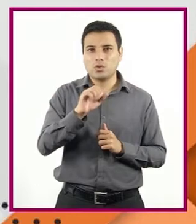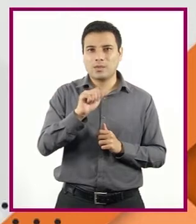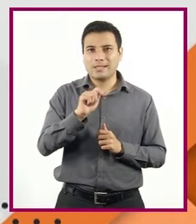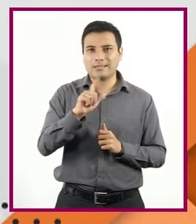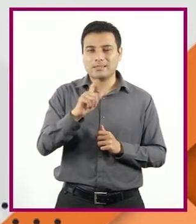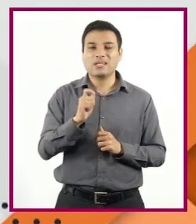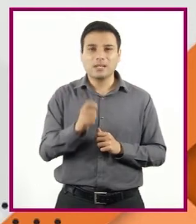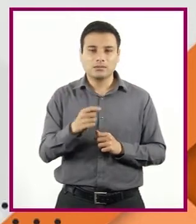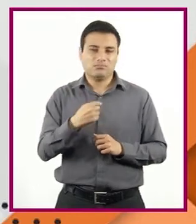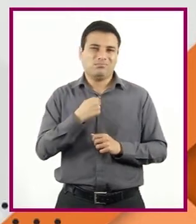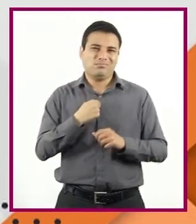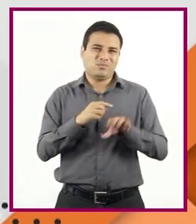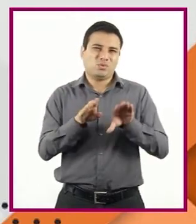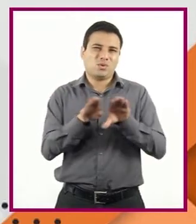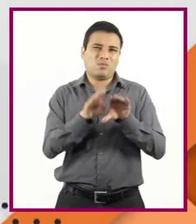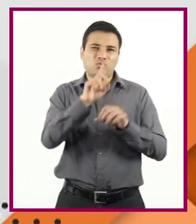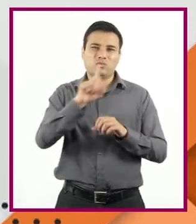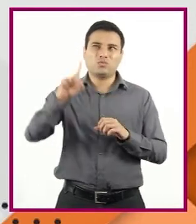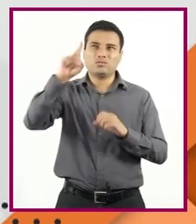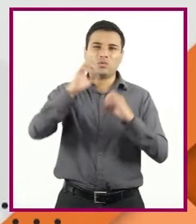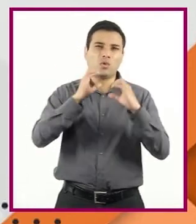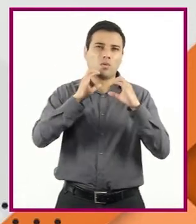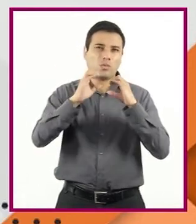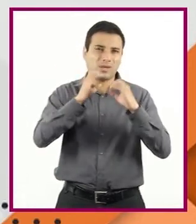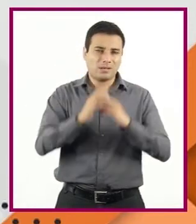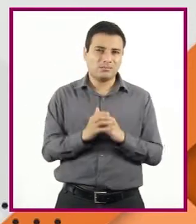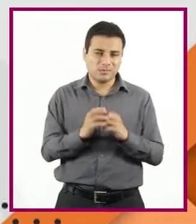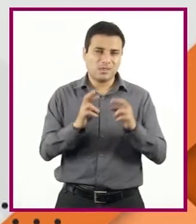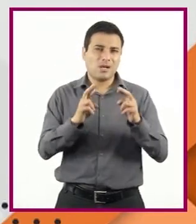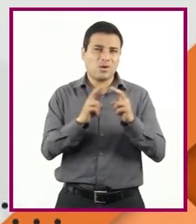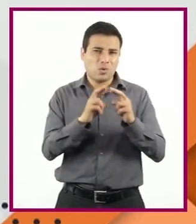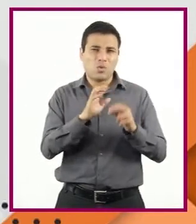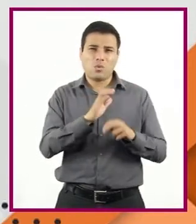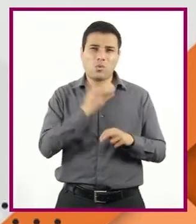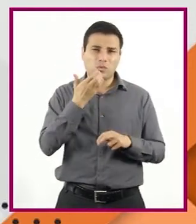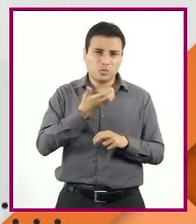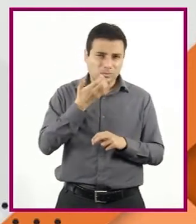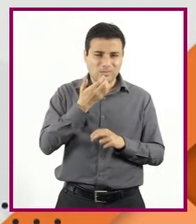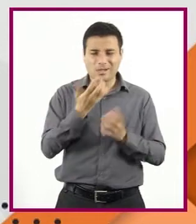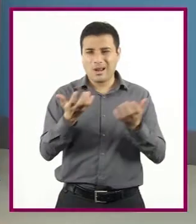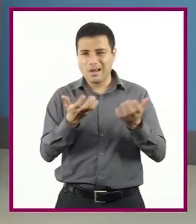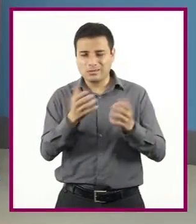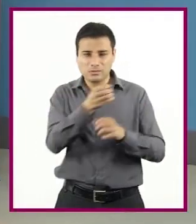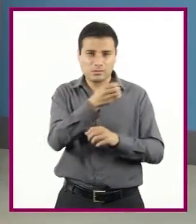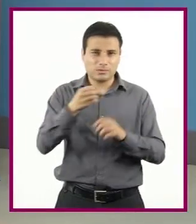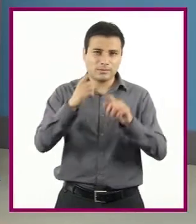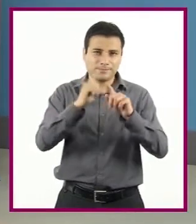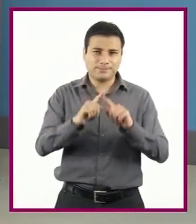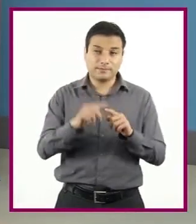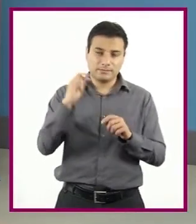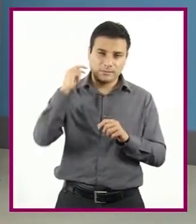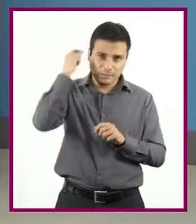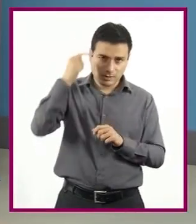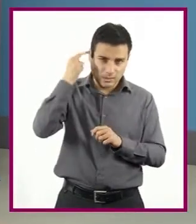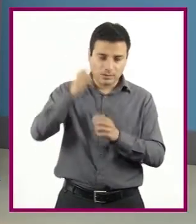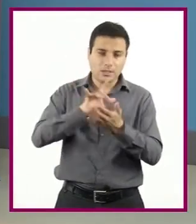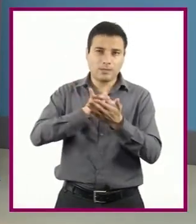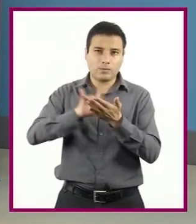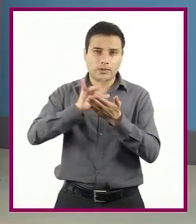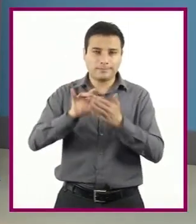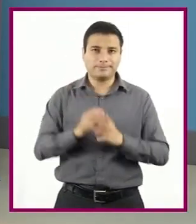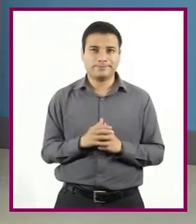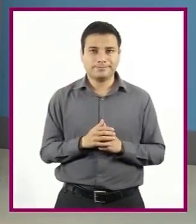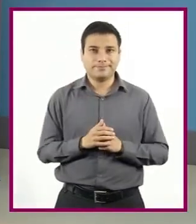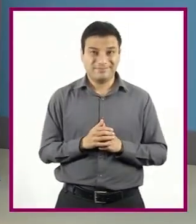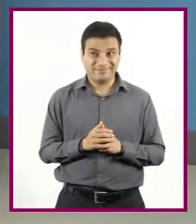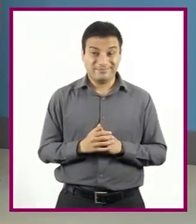ceremonias más importantes y apoyaba al tlatoani en su toma de decisiones. Tanto el tlatoani como